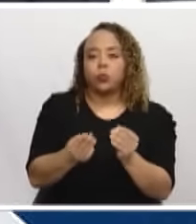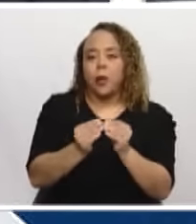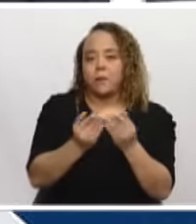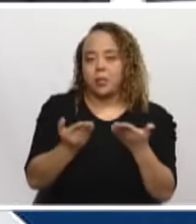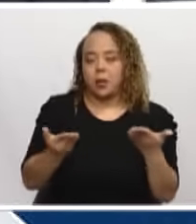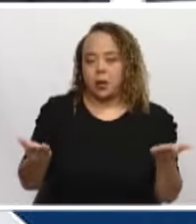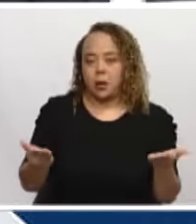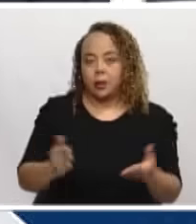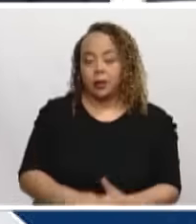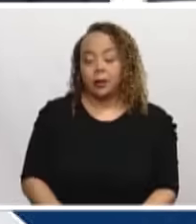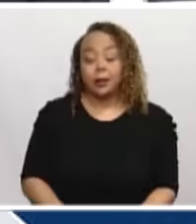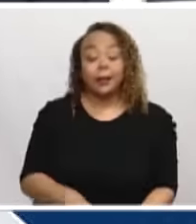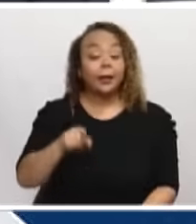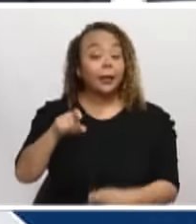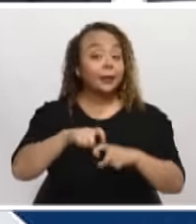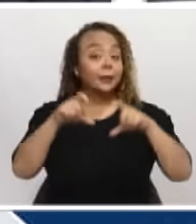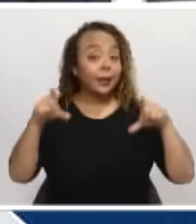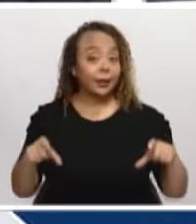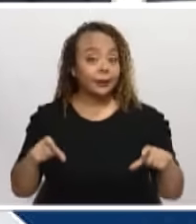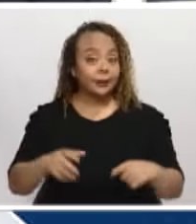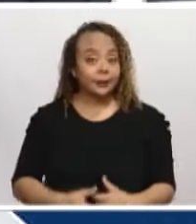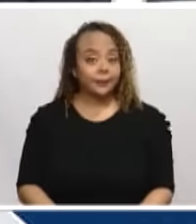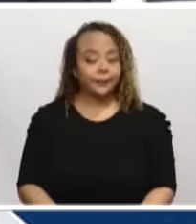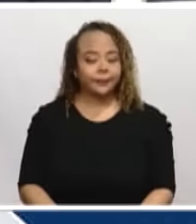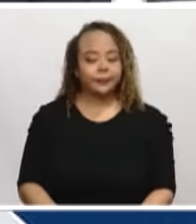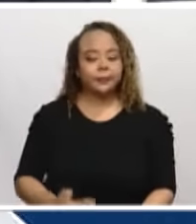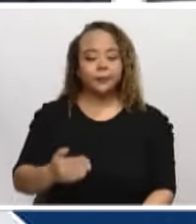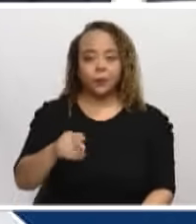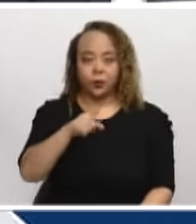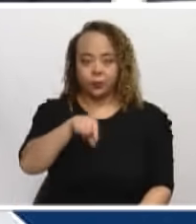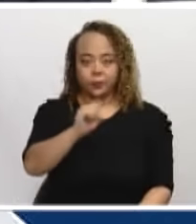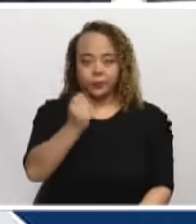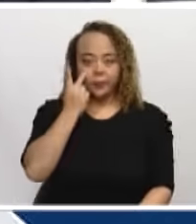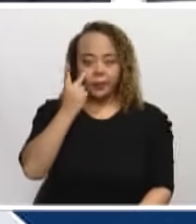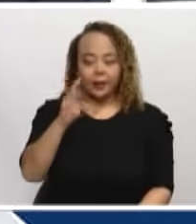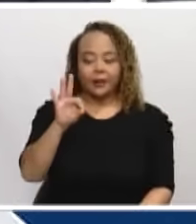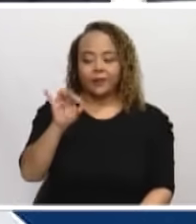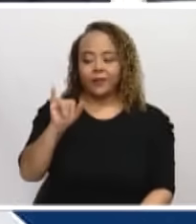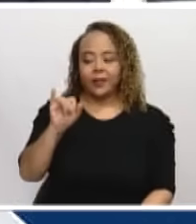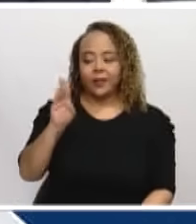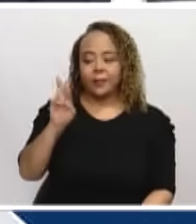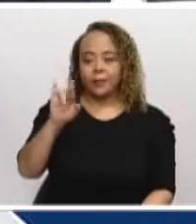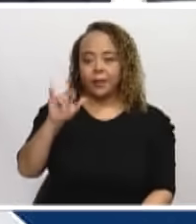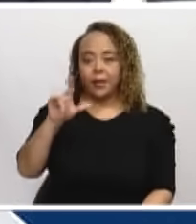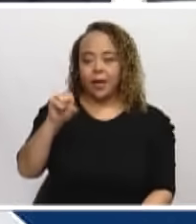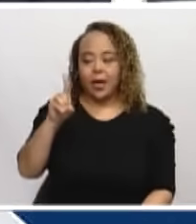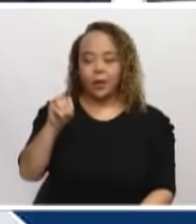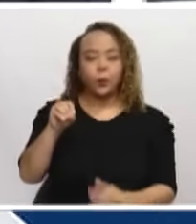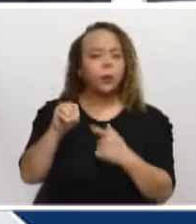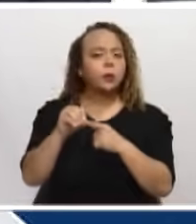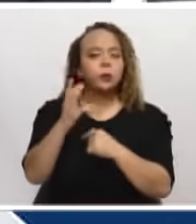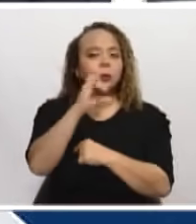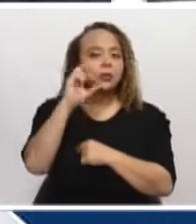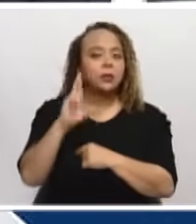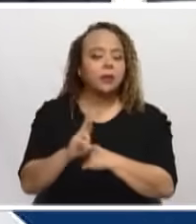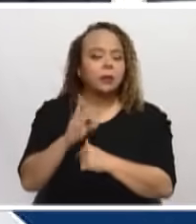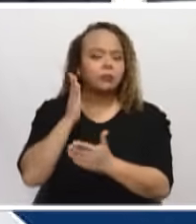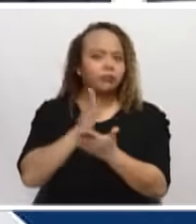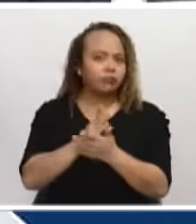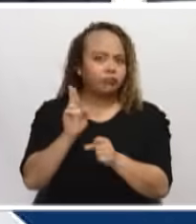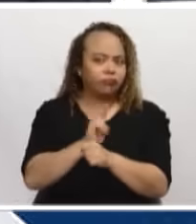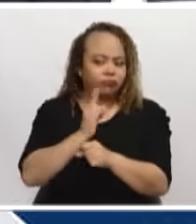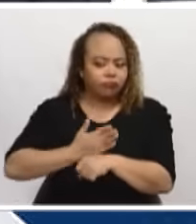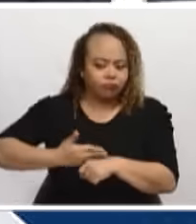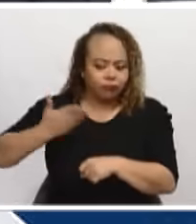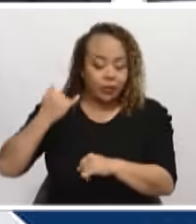material esta cancha que que tienen ustedes Acá es de fibrilado me decían que en fibrilado Costa Rica se dejó de usar hace bastante